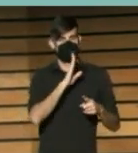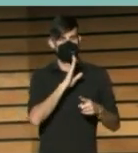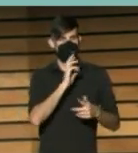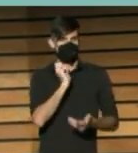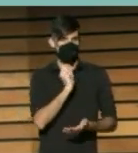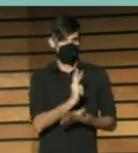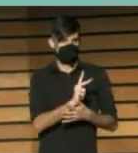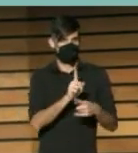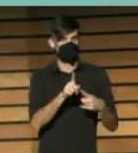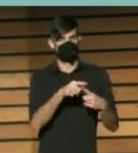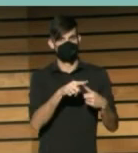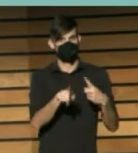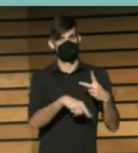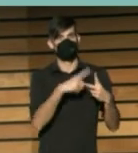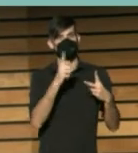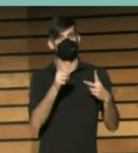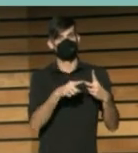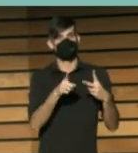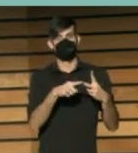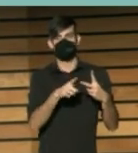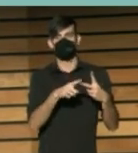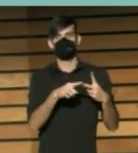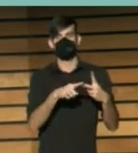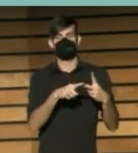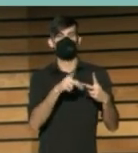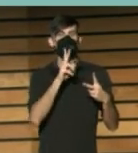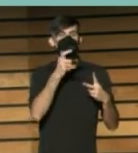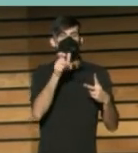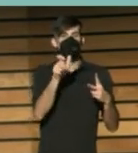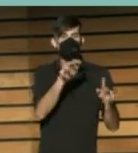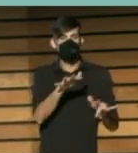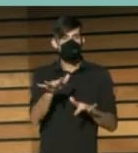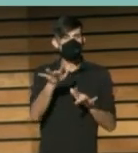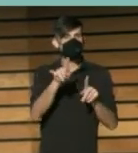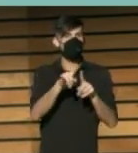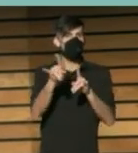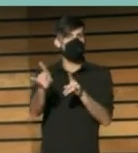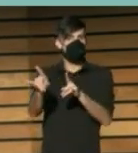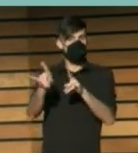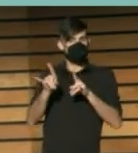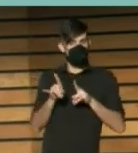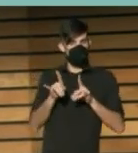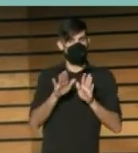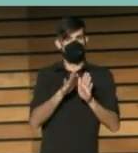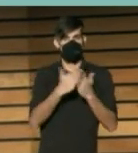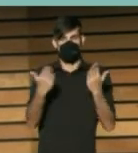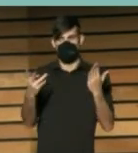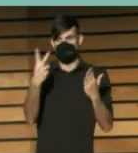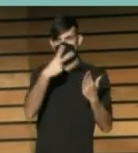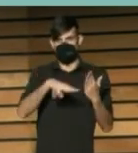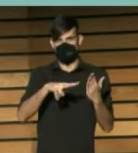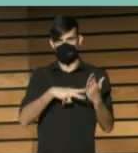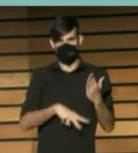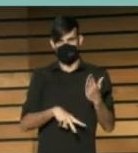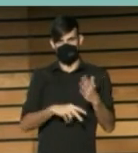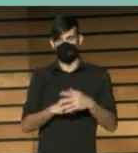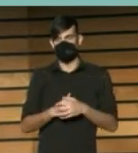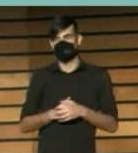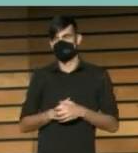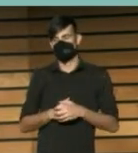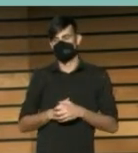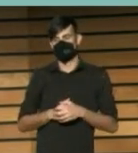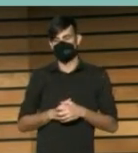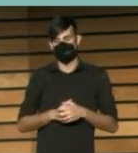el convencer, si se puede decir, o el seducir o el atraer a la lectura. Creo que una